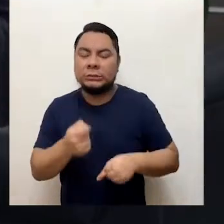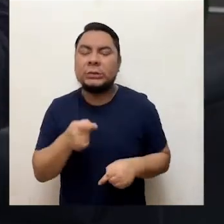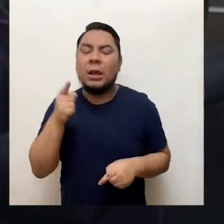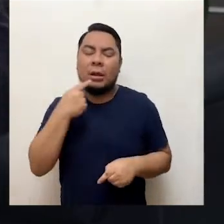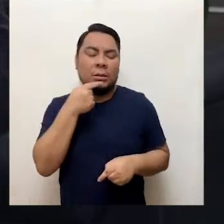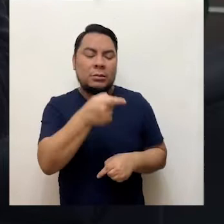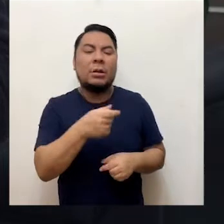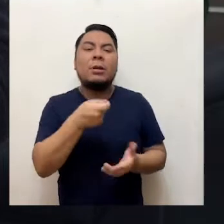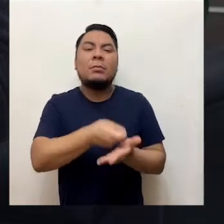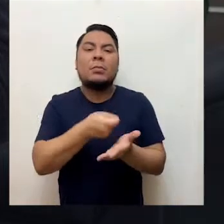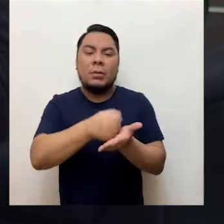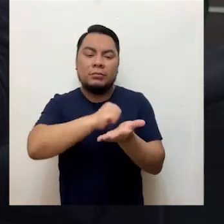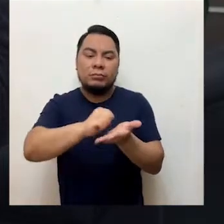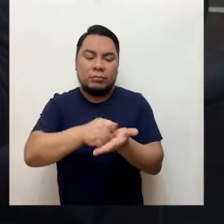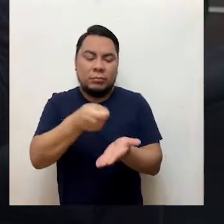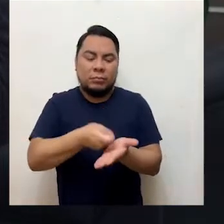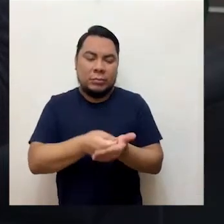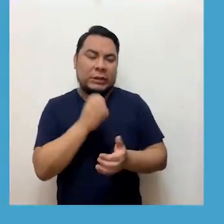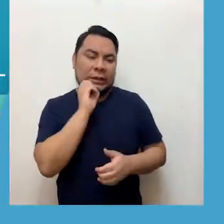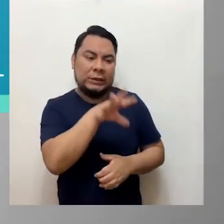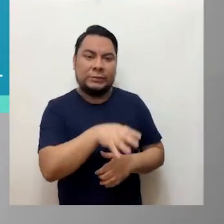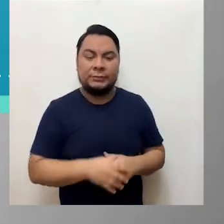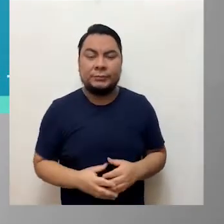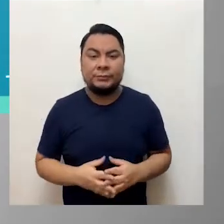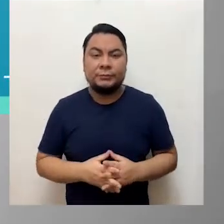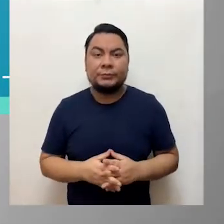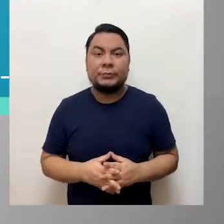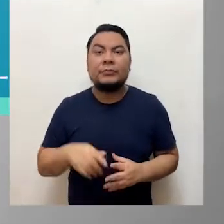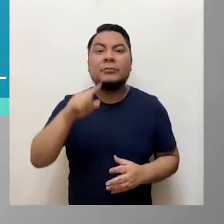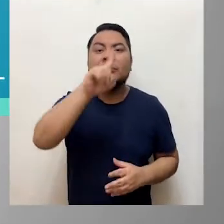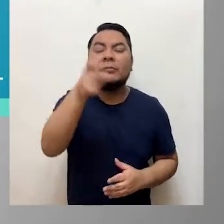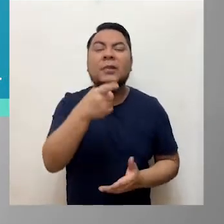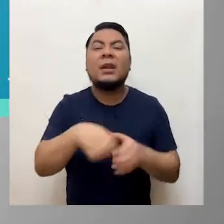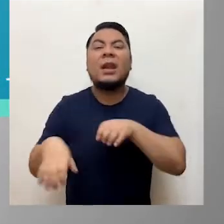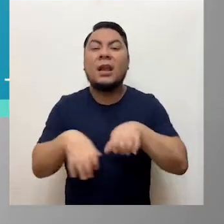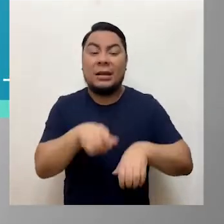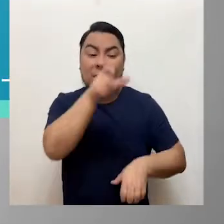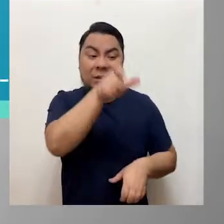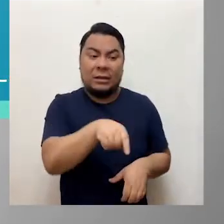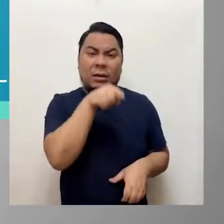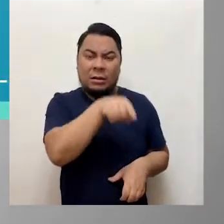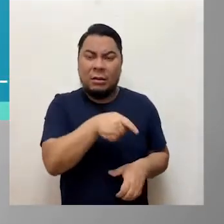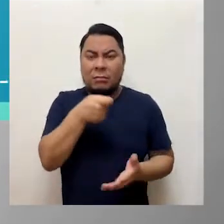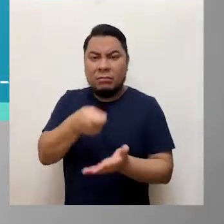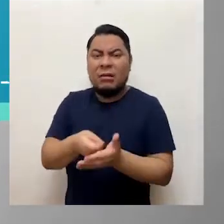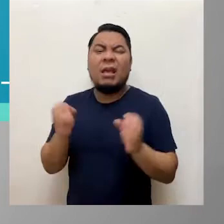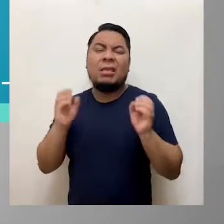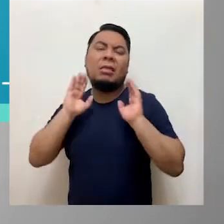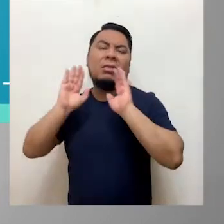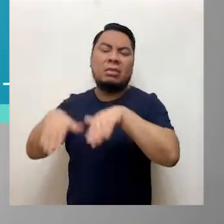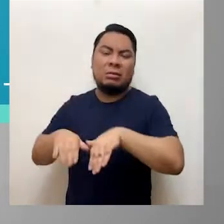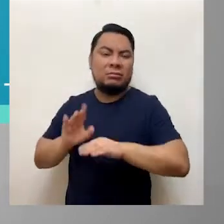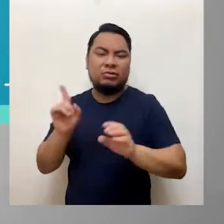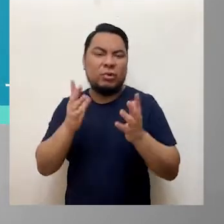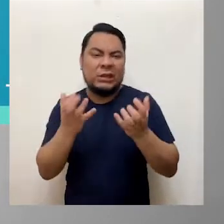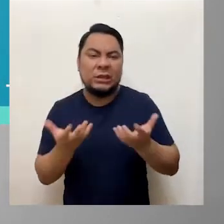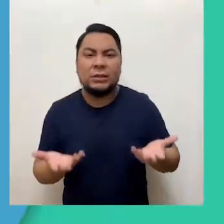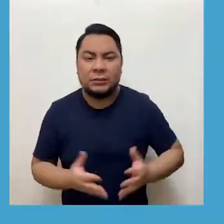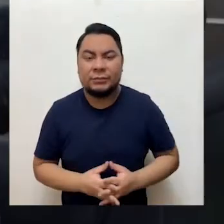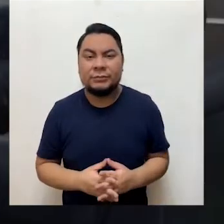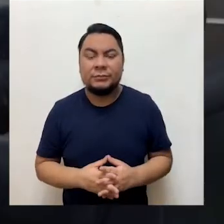las condiciones de pago de la pensión de alimentos. ¿Qué se debe hacer cuando el obligado no cumple con el pago de las pensiones de